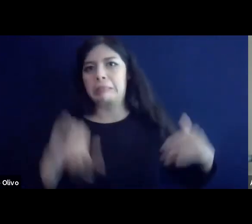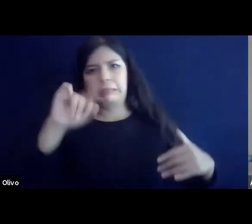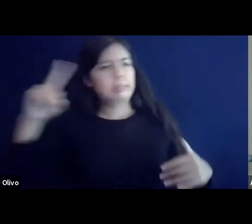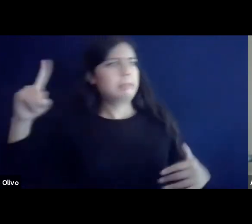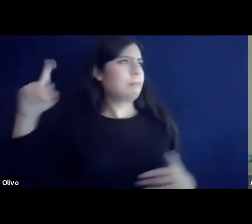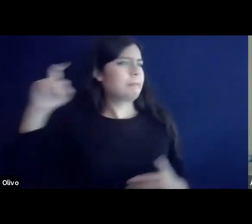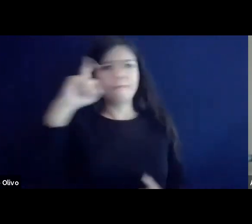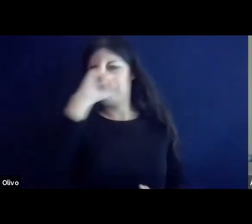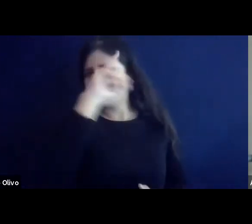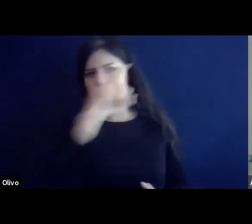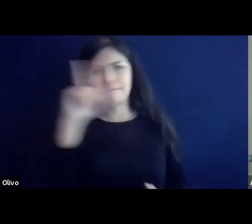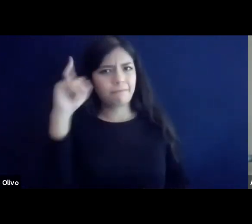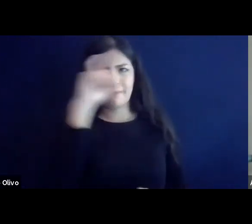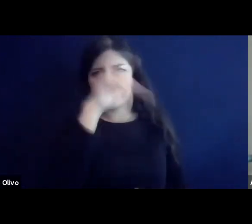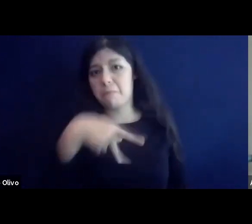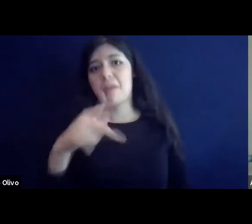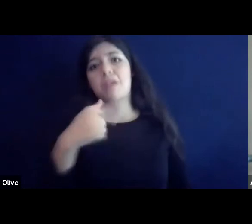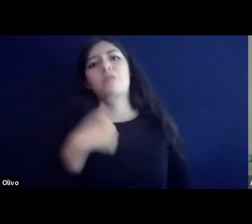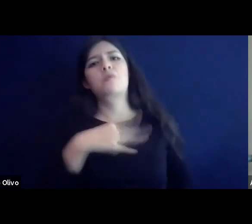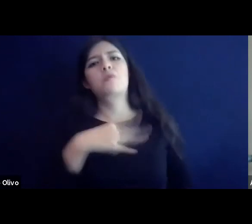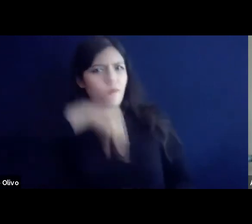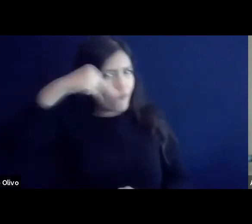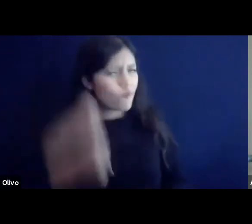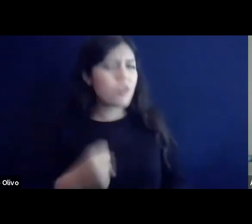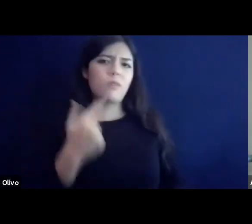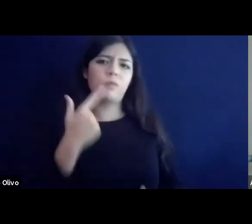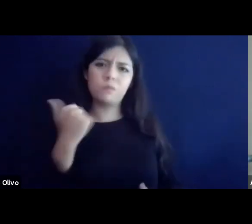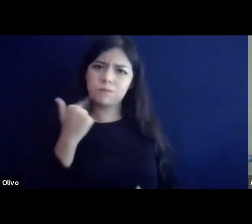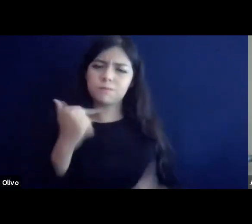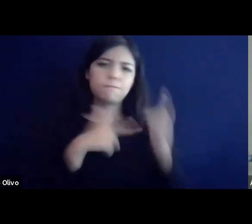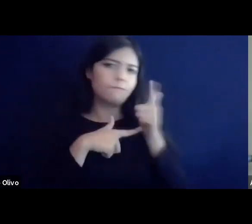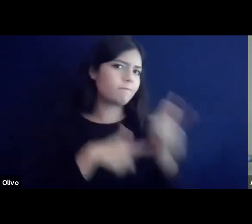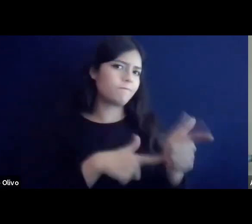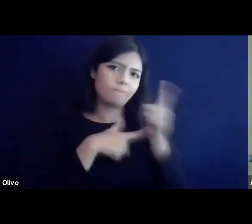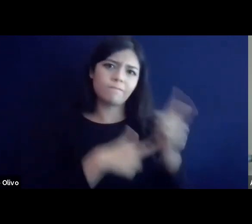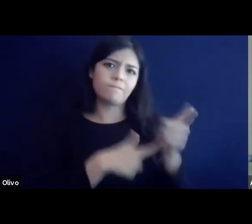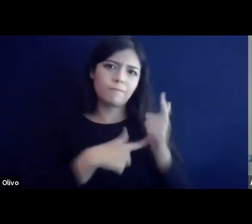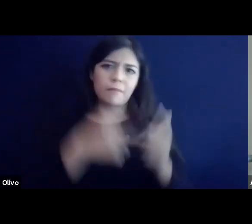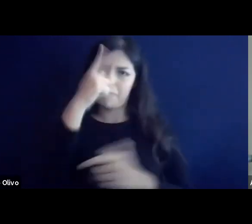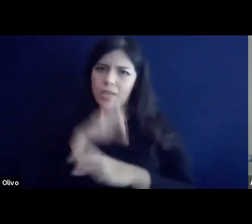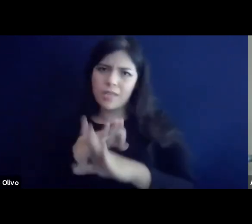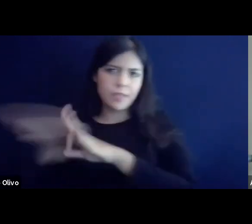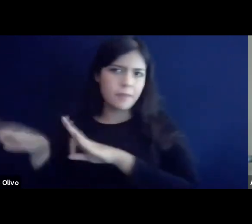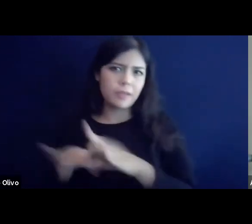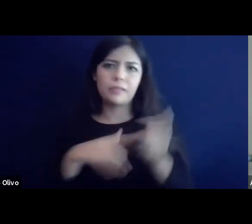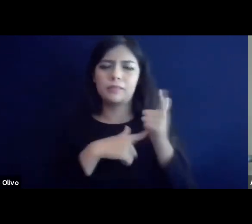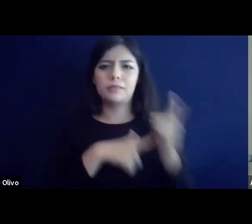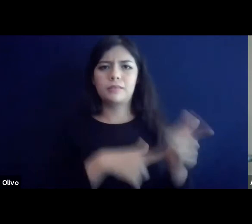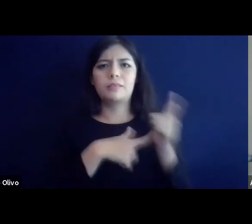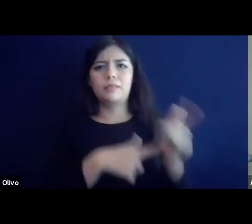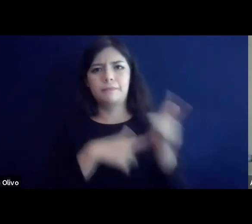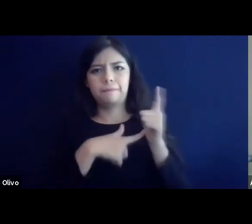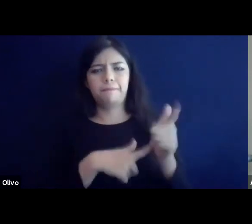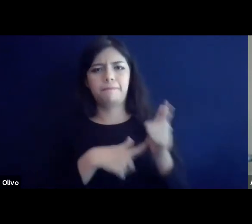pesado, y tienes que pagar el precio. Por supuesto que sí, ¿no? ¿Por qué? Porque al final